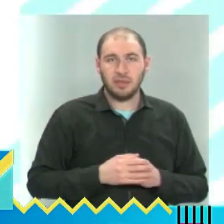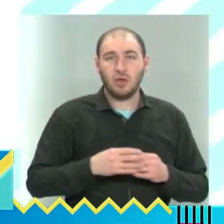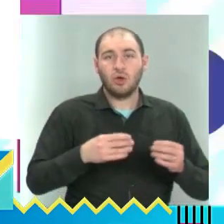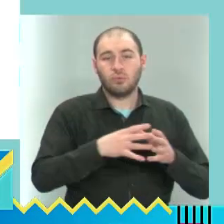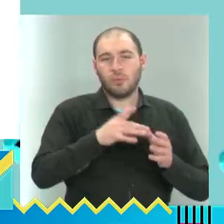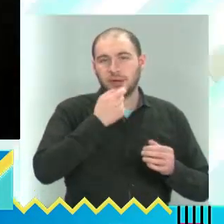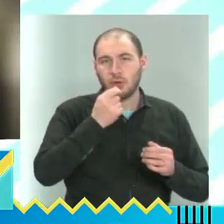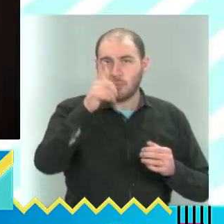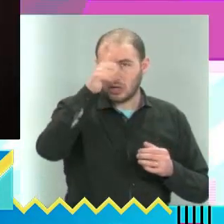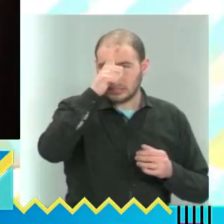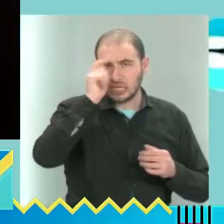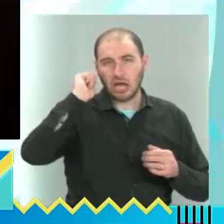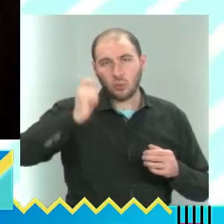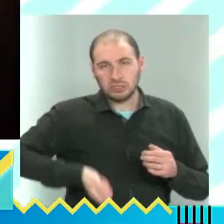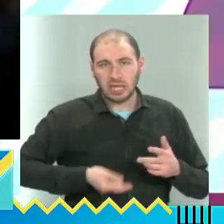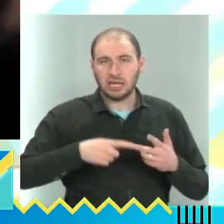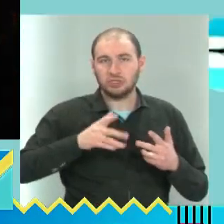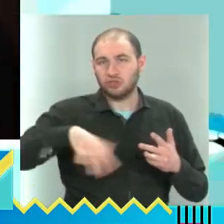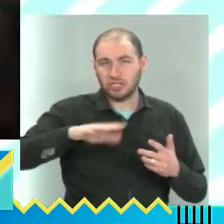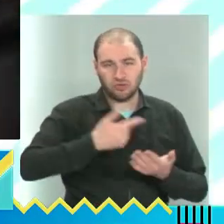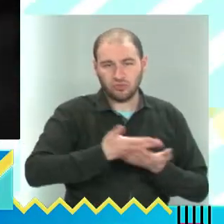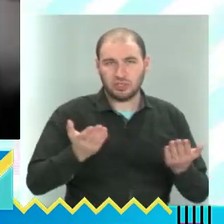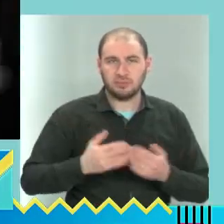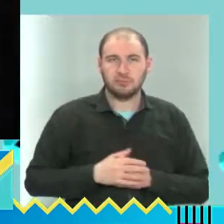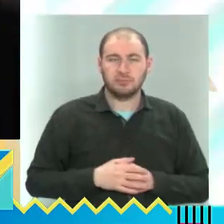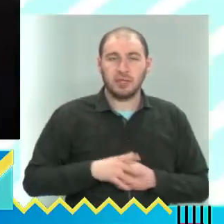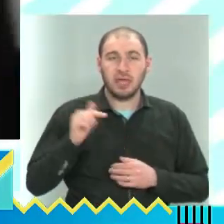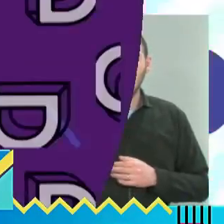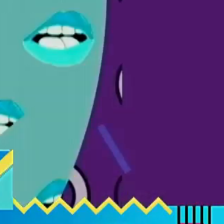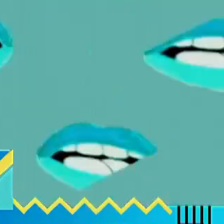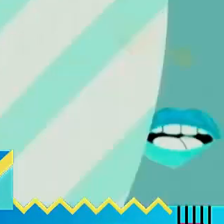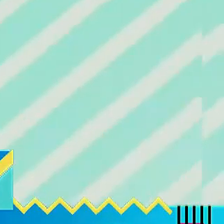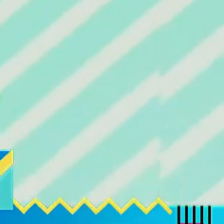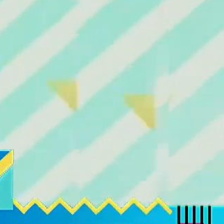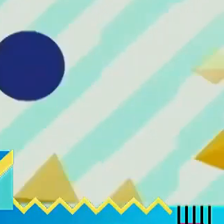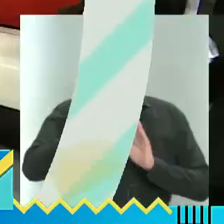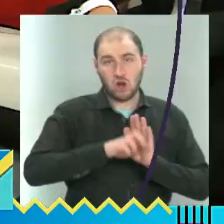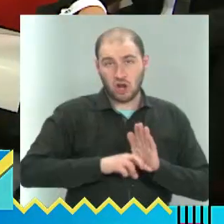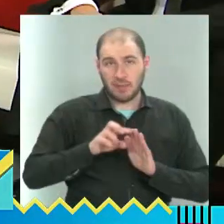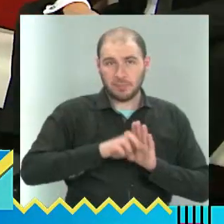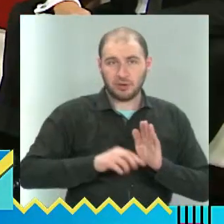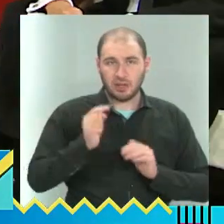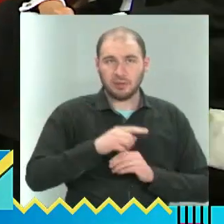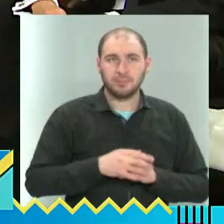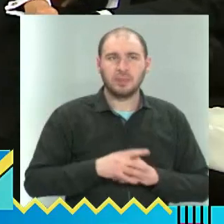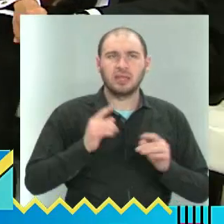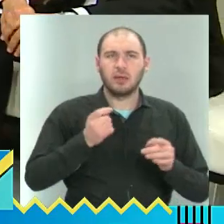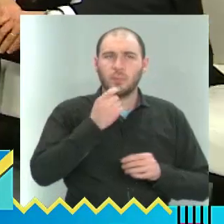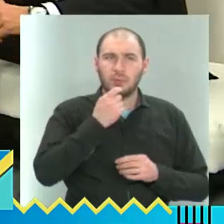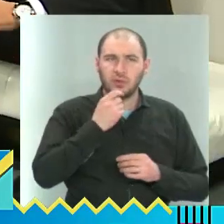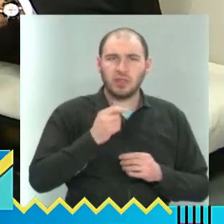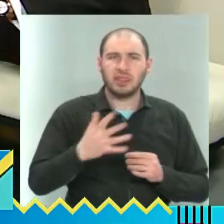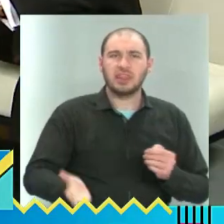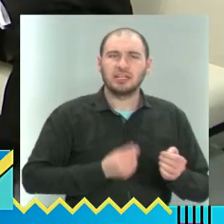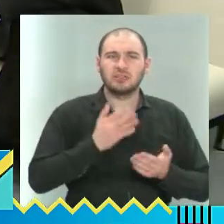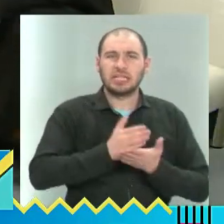de seguridad como sistema judicial y a la sociedad civil. Bien, eso por parte del programa. Eso es por parte del programa lo que hacemos. Perfecto. Sí. Bien, y en el caso de la